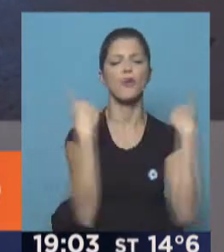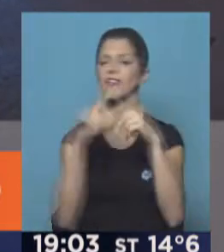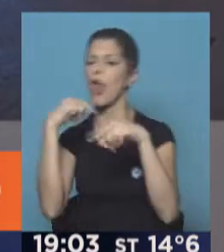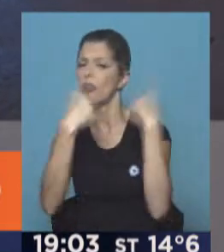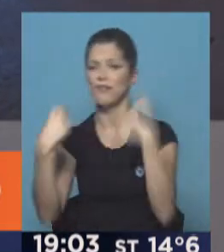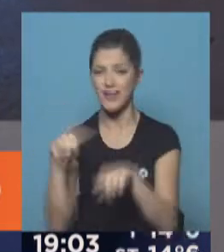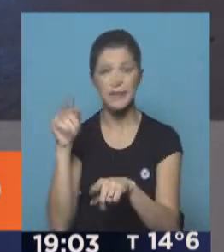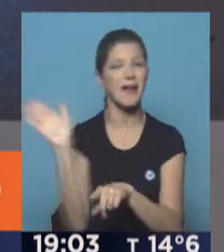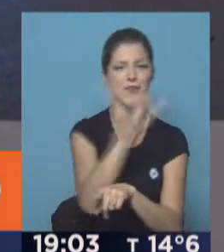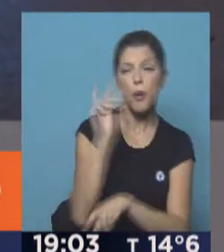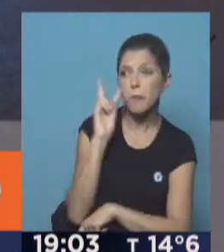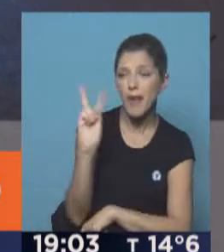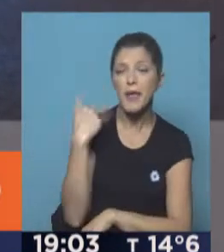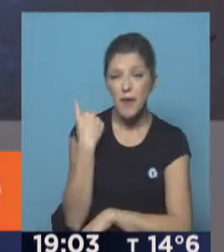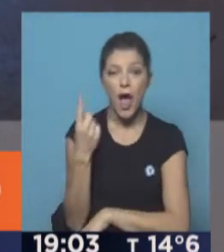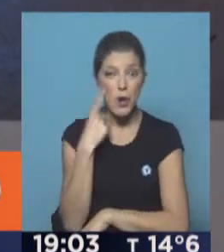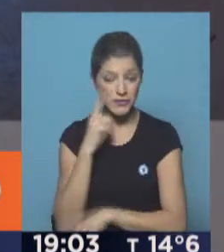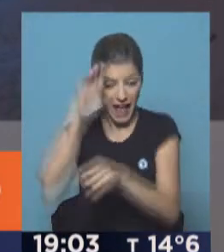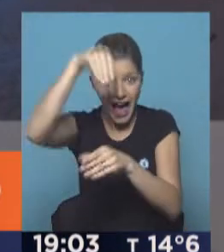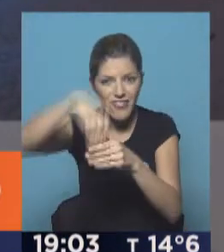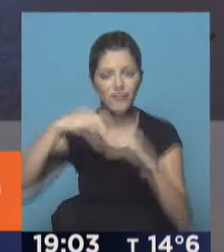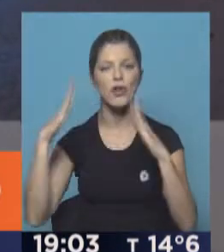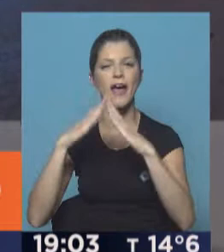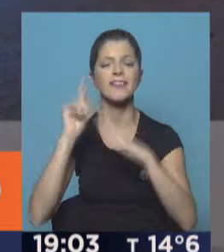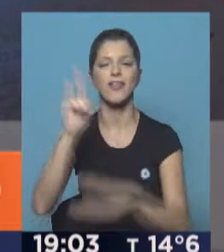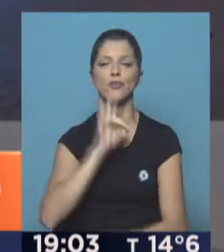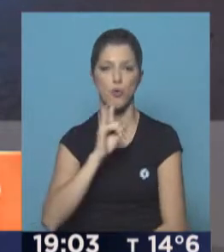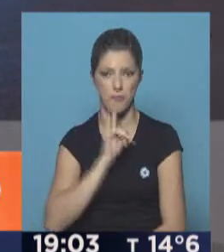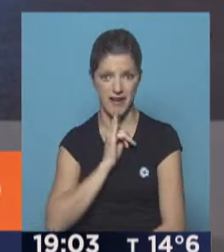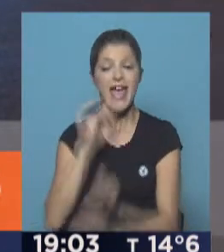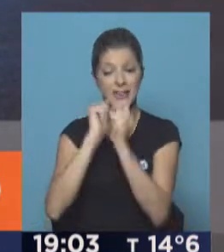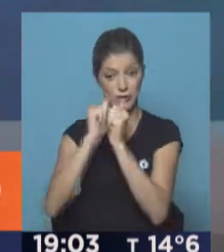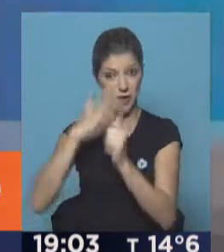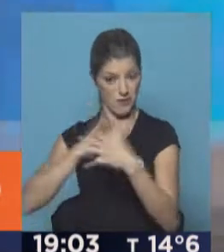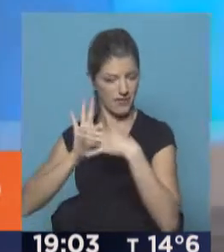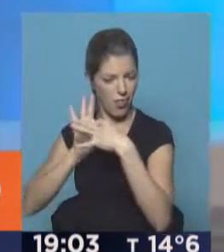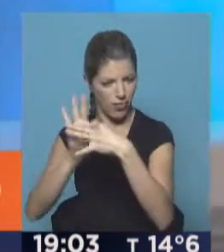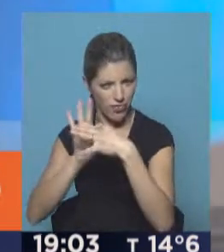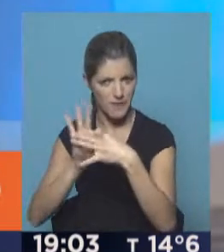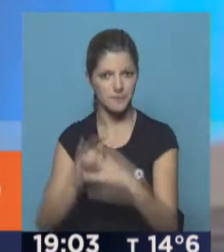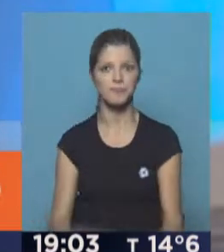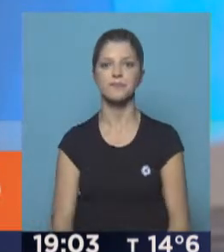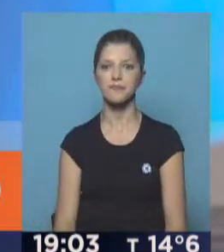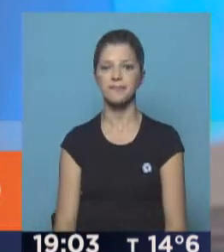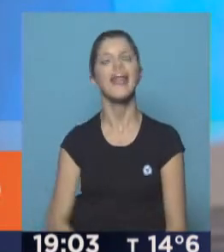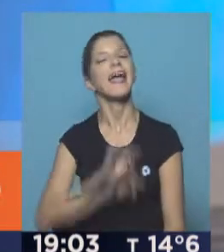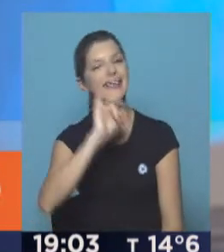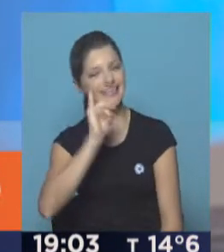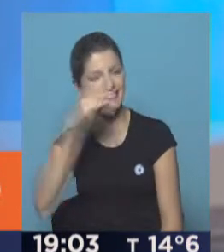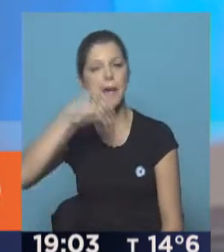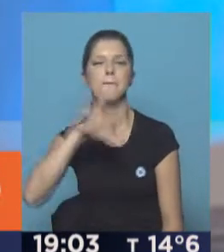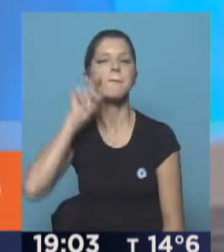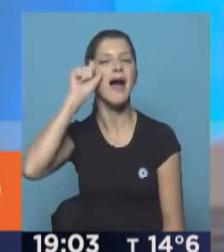hogares, este interior que guarda tanta historia y tanto simbolismo. Fabiana. Así es, Mariel. Felices y orgullosos de